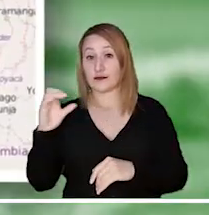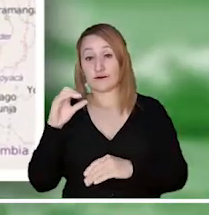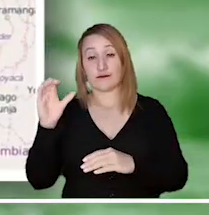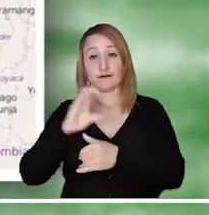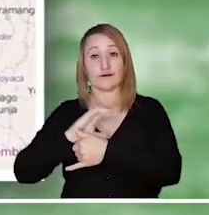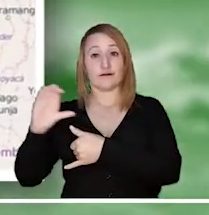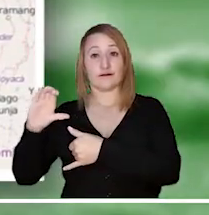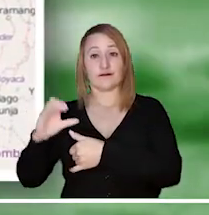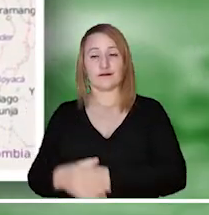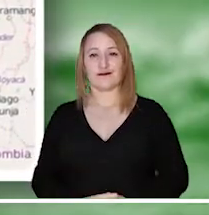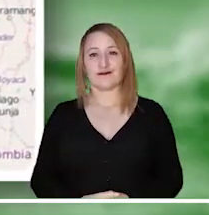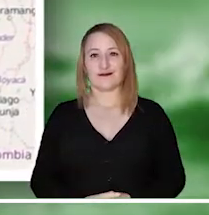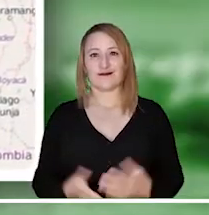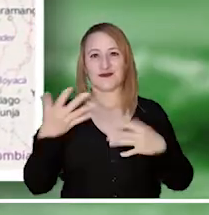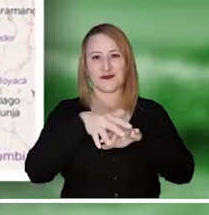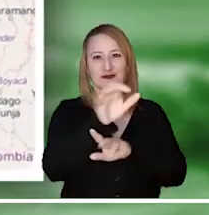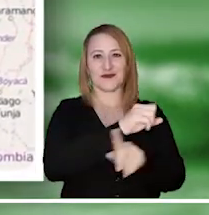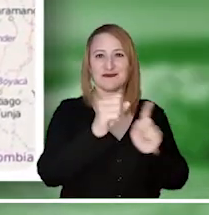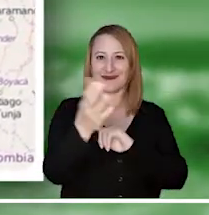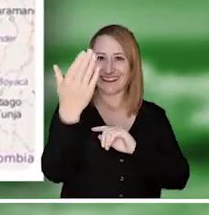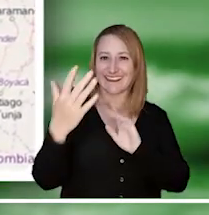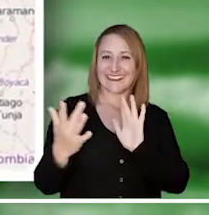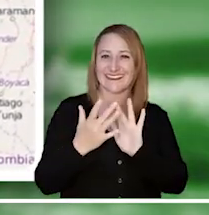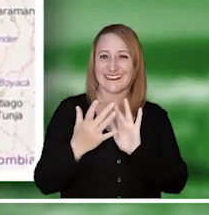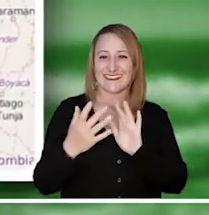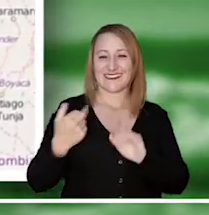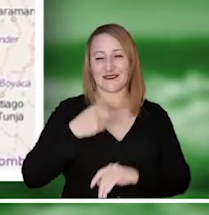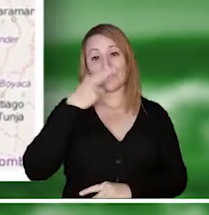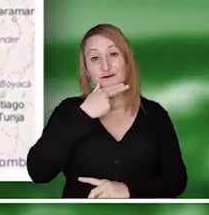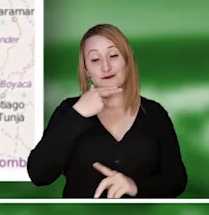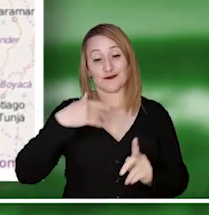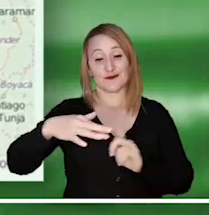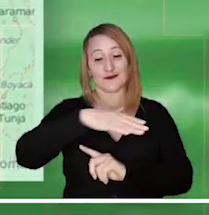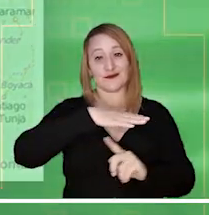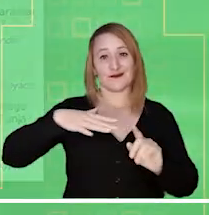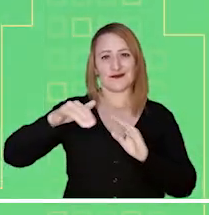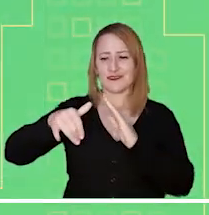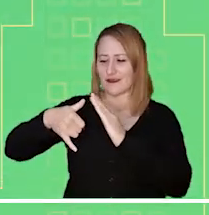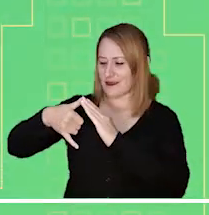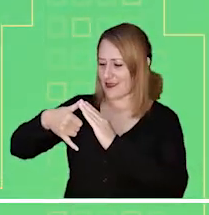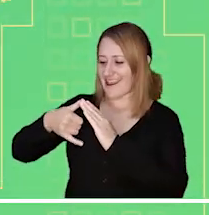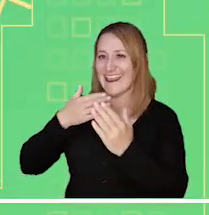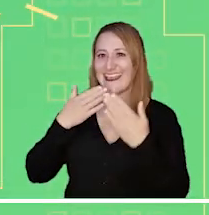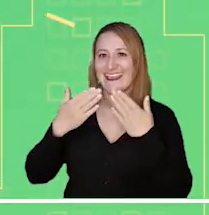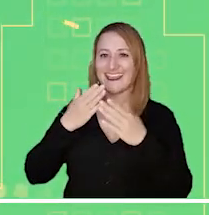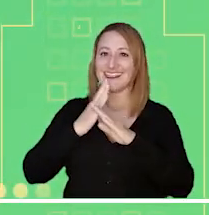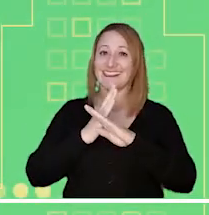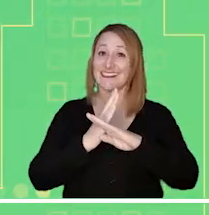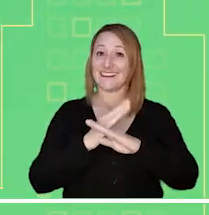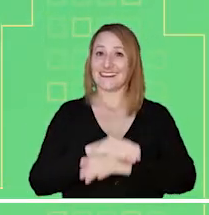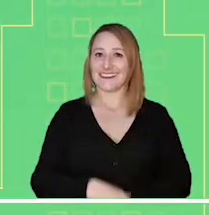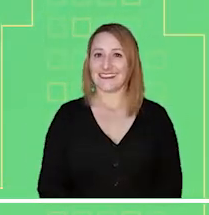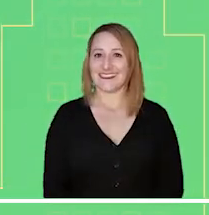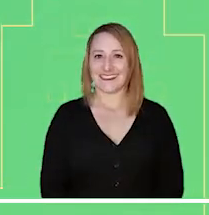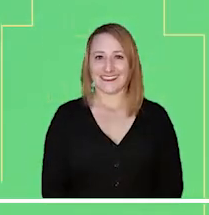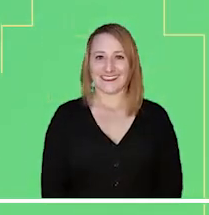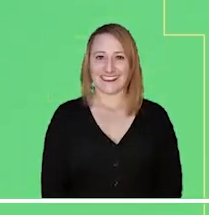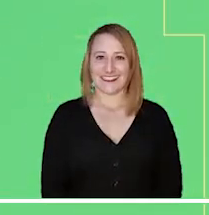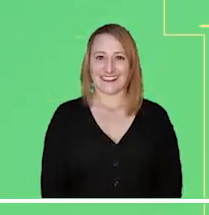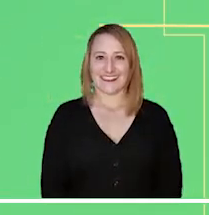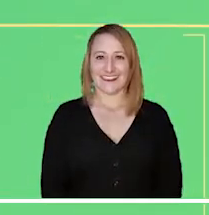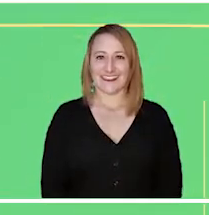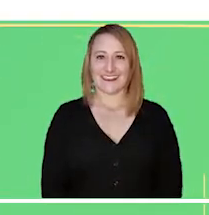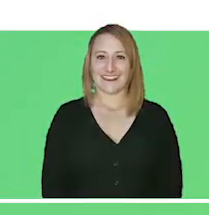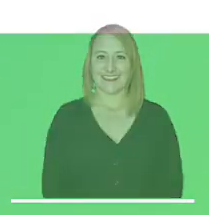por tiempo lluvioso en el centro y norte del Pacífico, así como en el occidente del Caribe. Los esperamos en nuestras redes sociales.